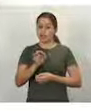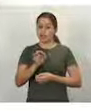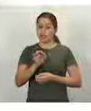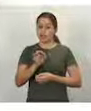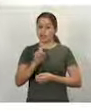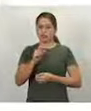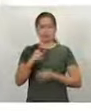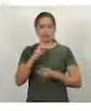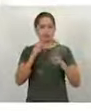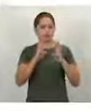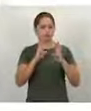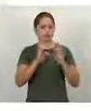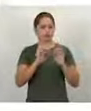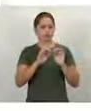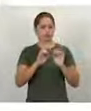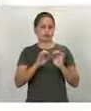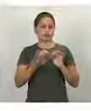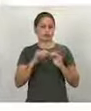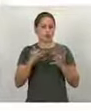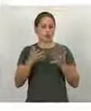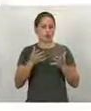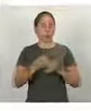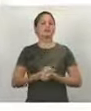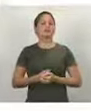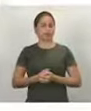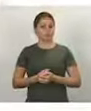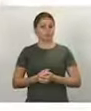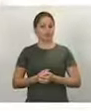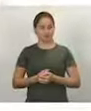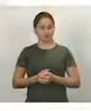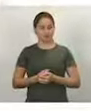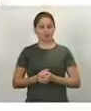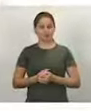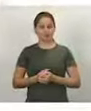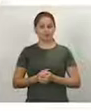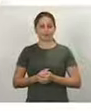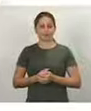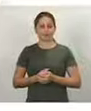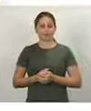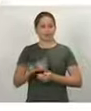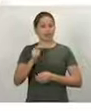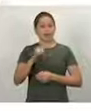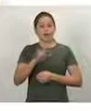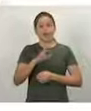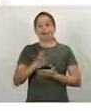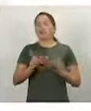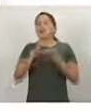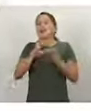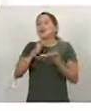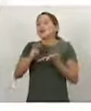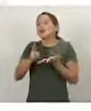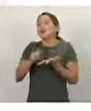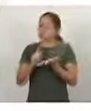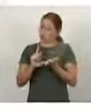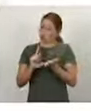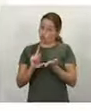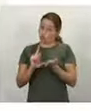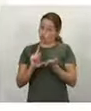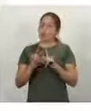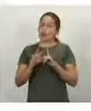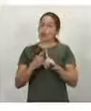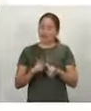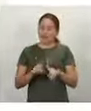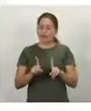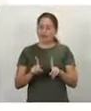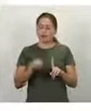siempre, consulta a nuestro repasador virtual. Él no te dará la respuesta, pero